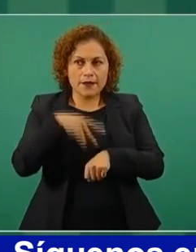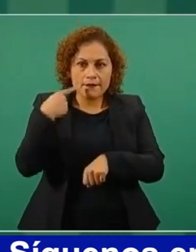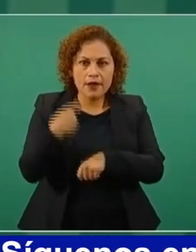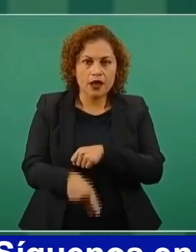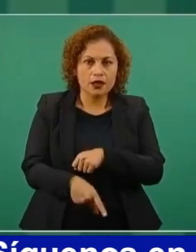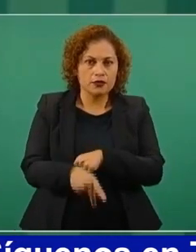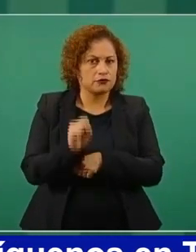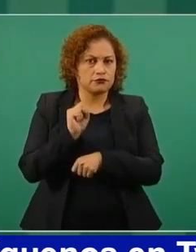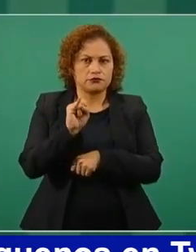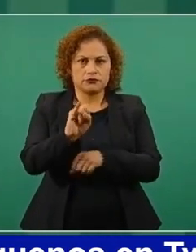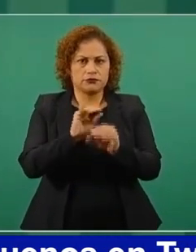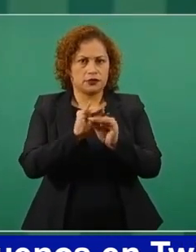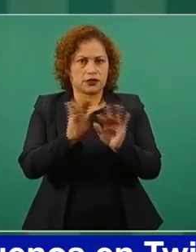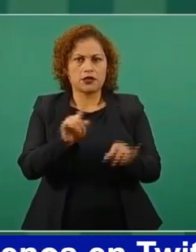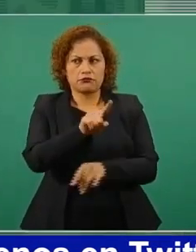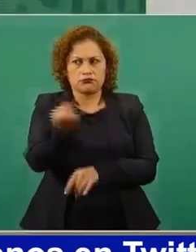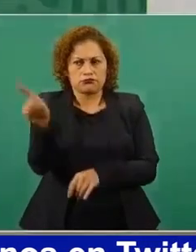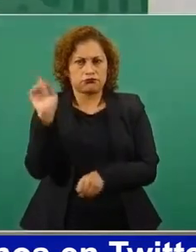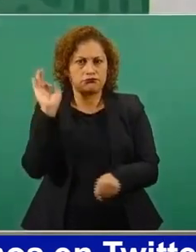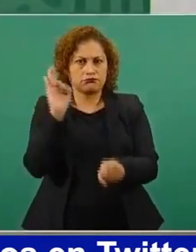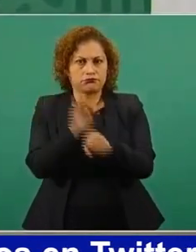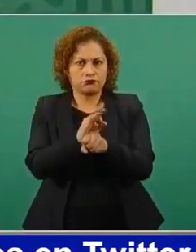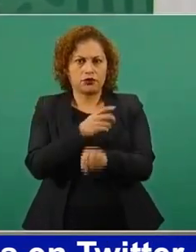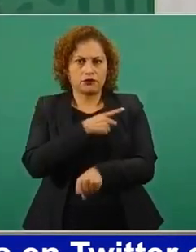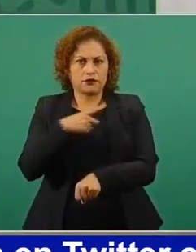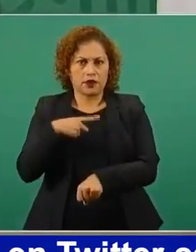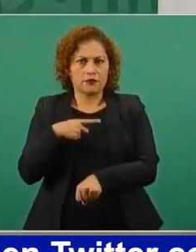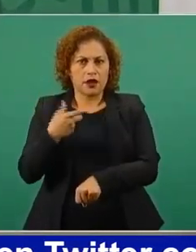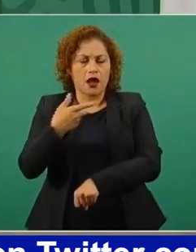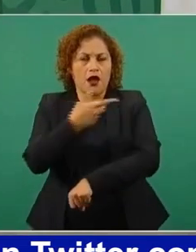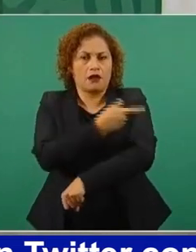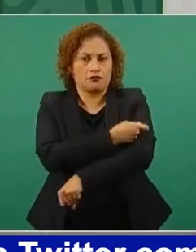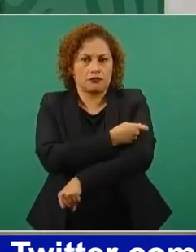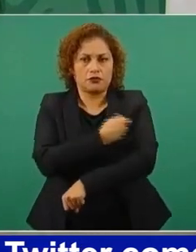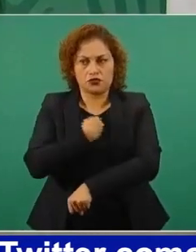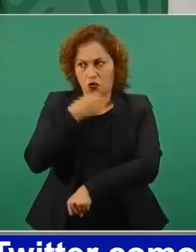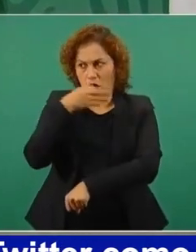ser protegido, pues se le vacuna, esa es la instrucción.